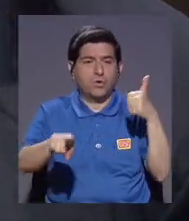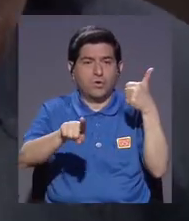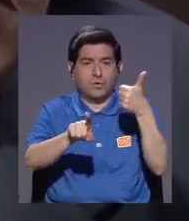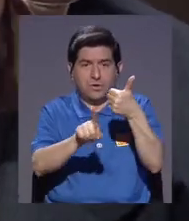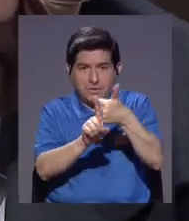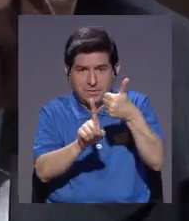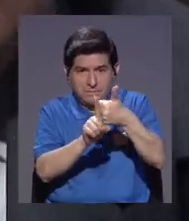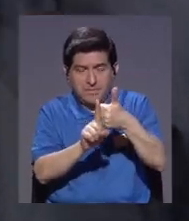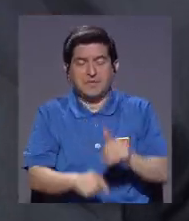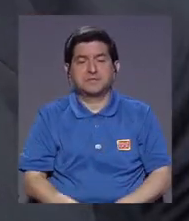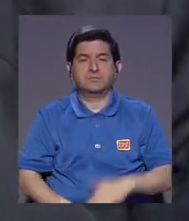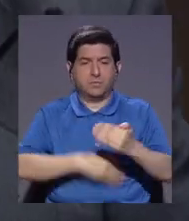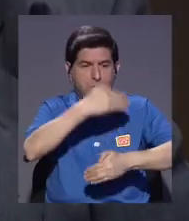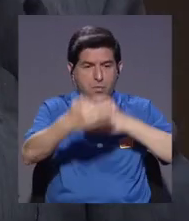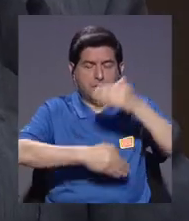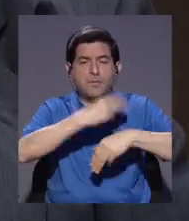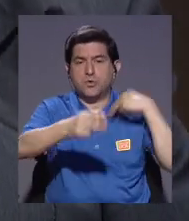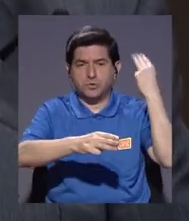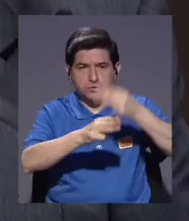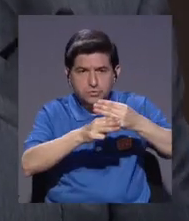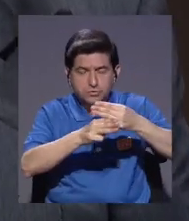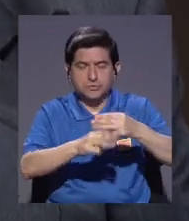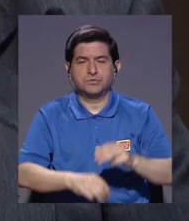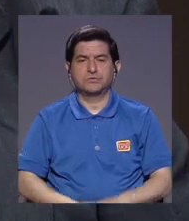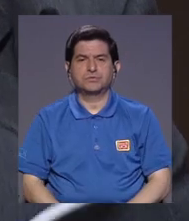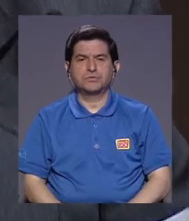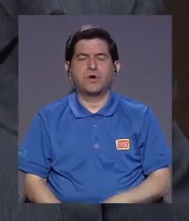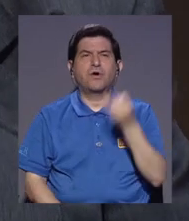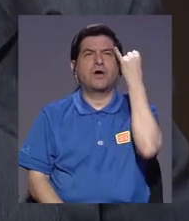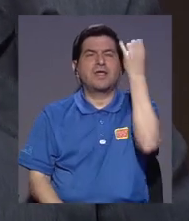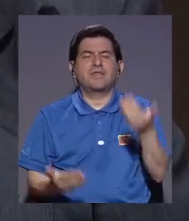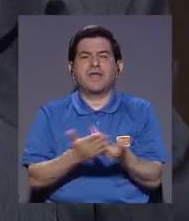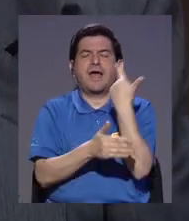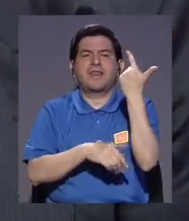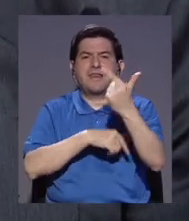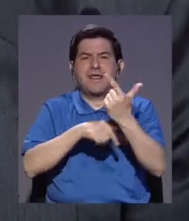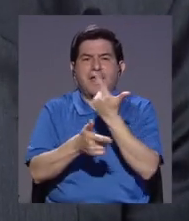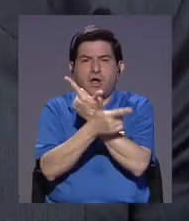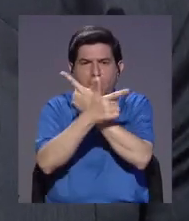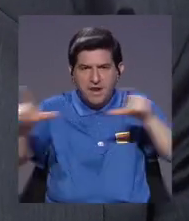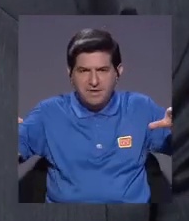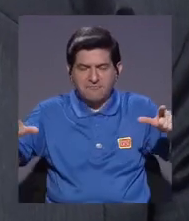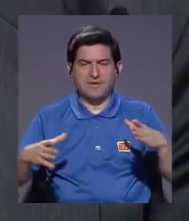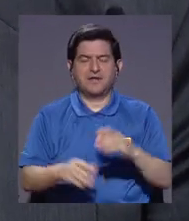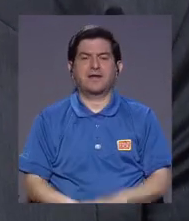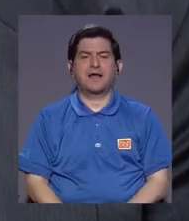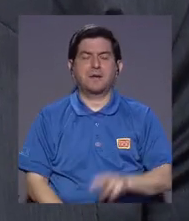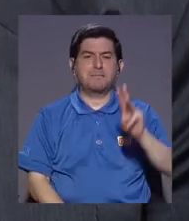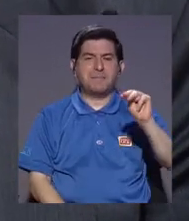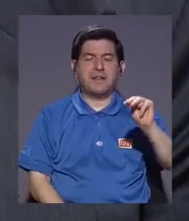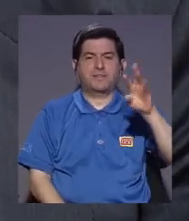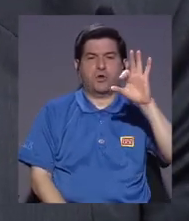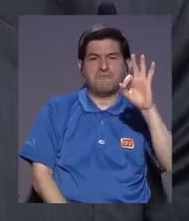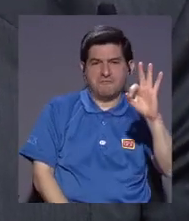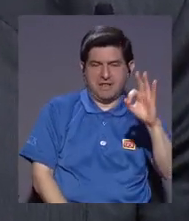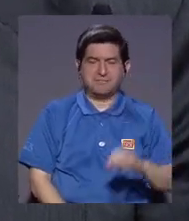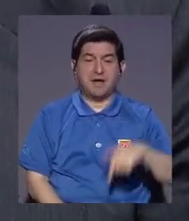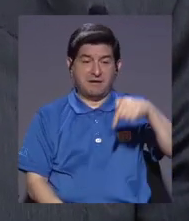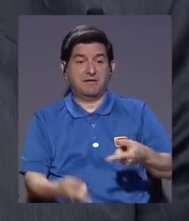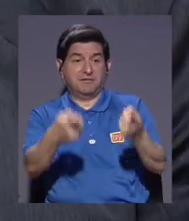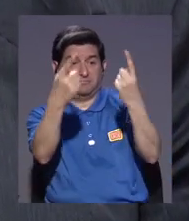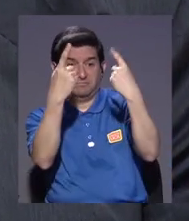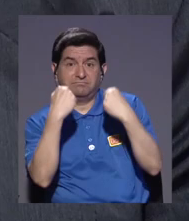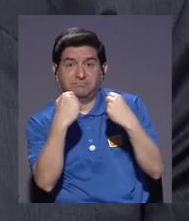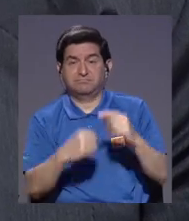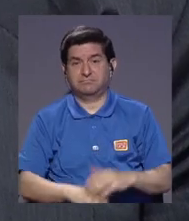implementación a nivel mundial de las ideas neoliberales que impulsaron milton friedman y que